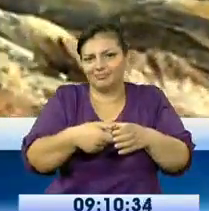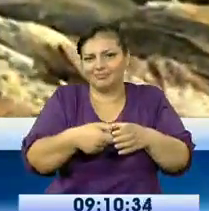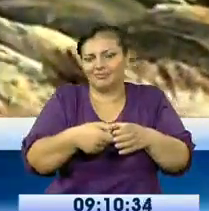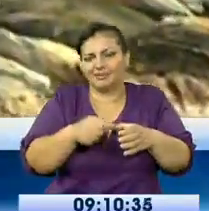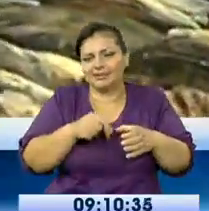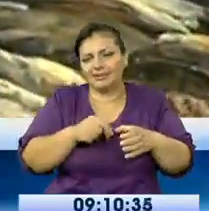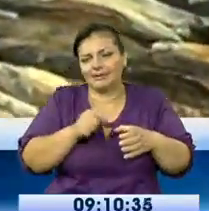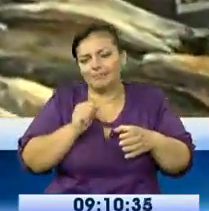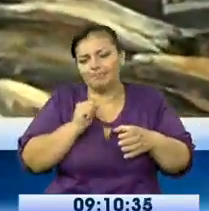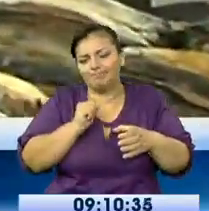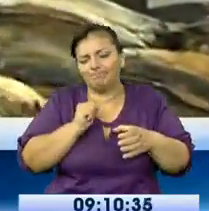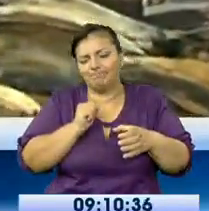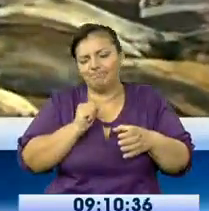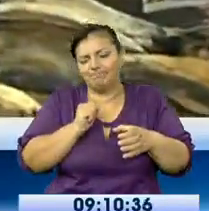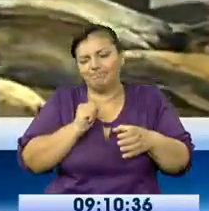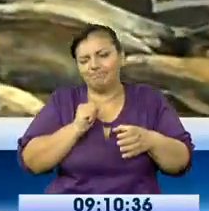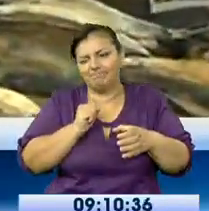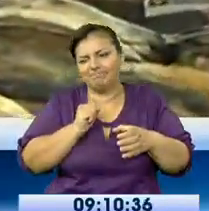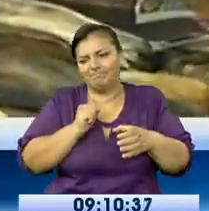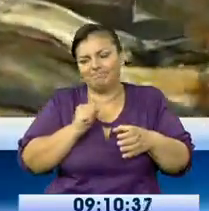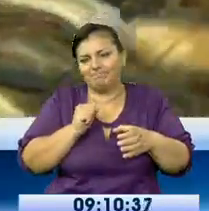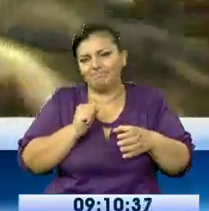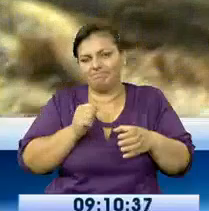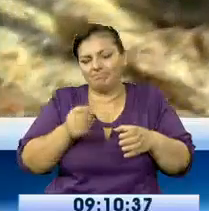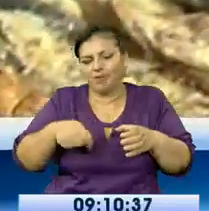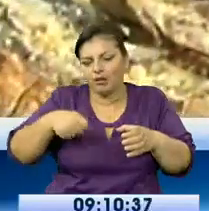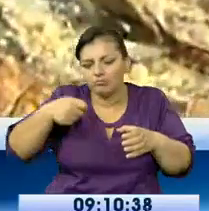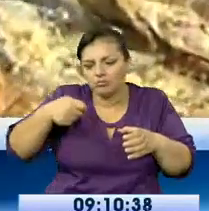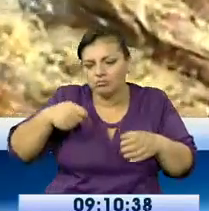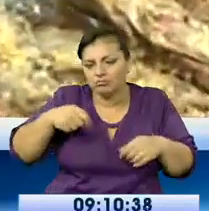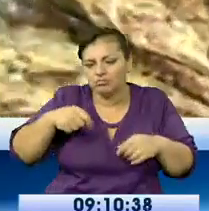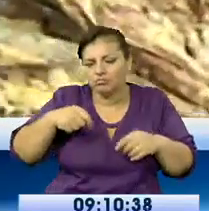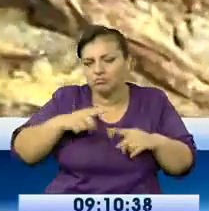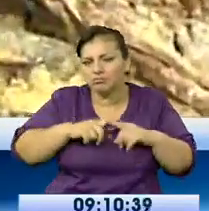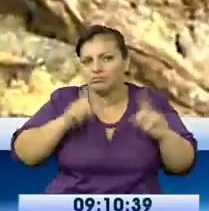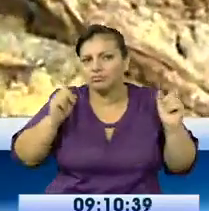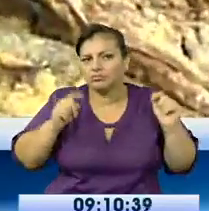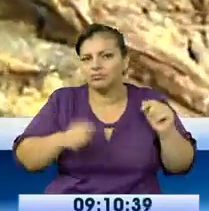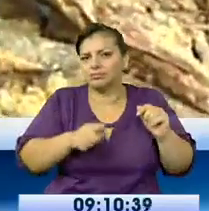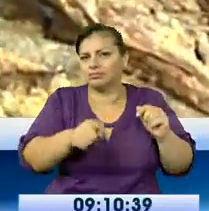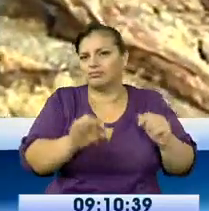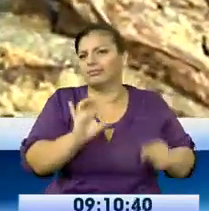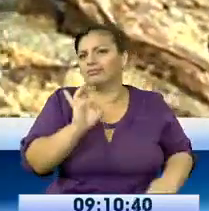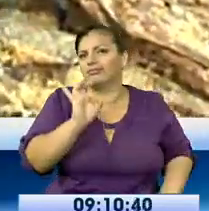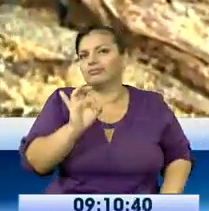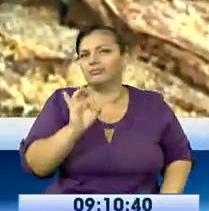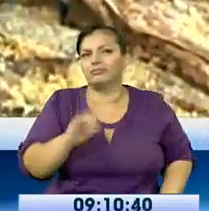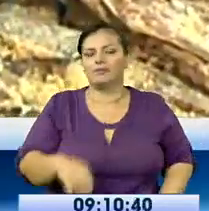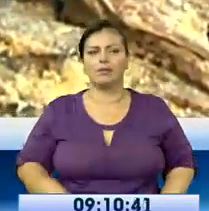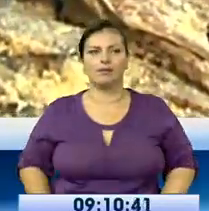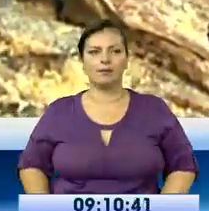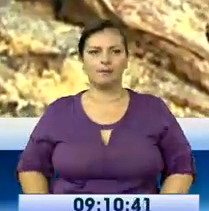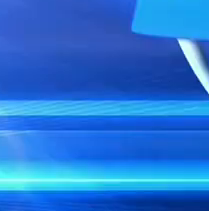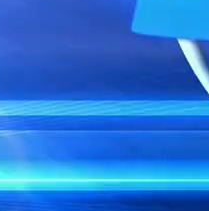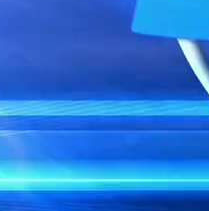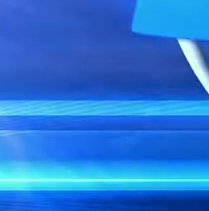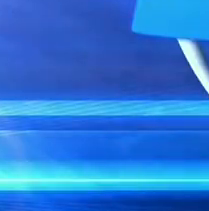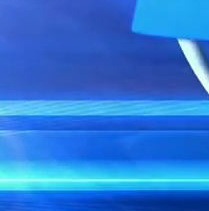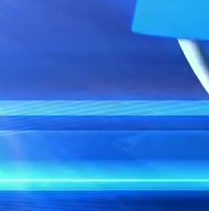es malo pero no es lo mismo No es lo mismo Exactamente no es lo mismo nada que ver o bacalo o